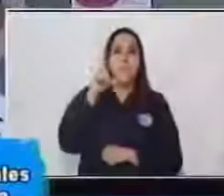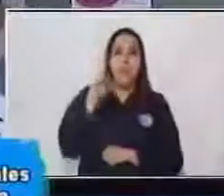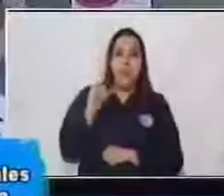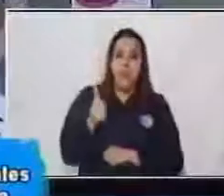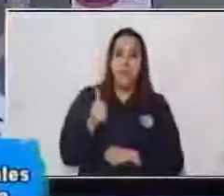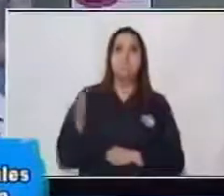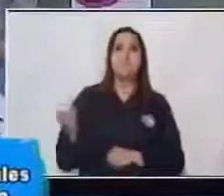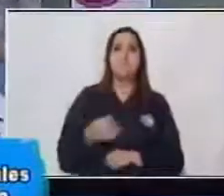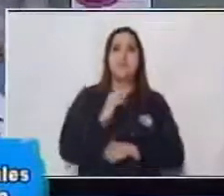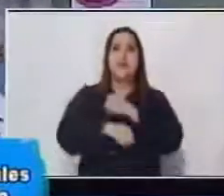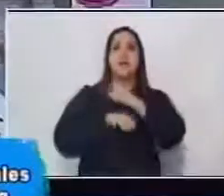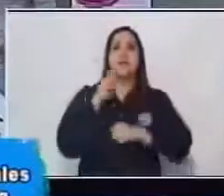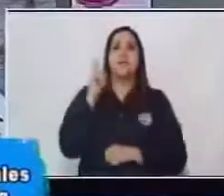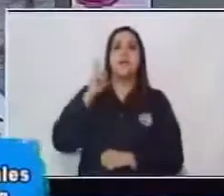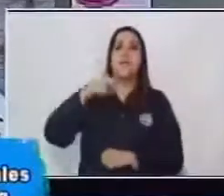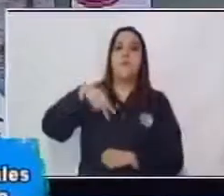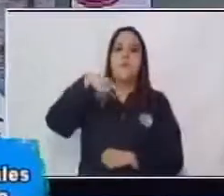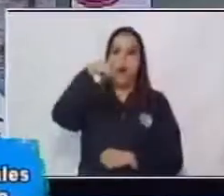familia,